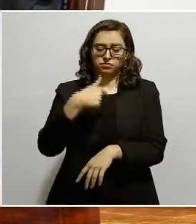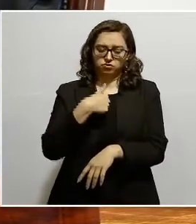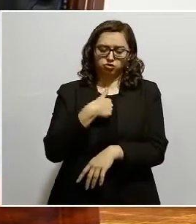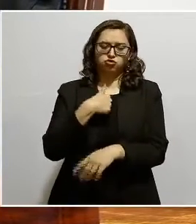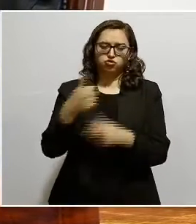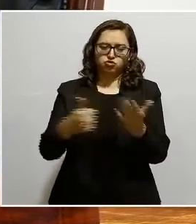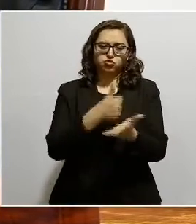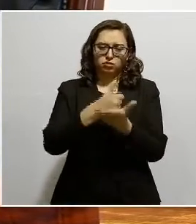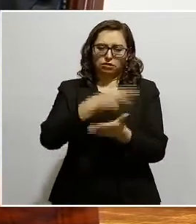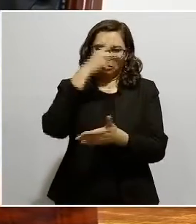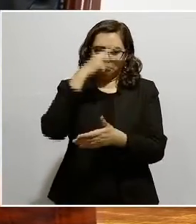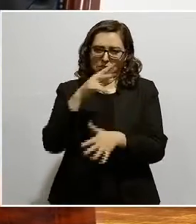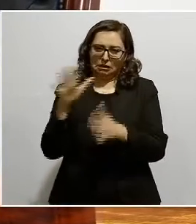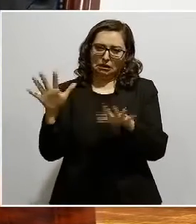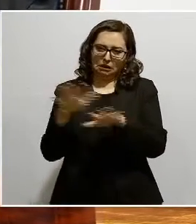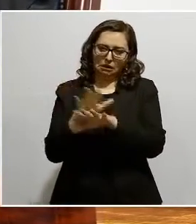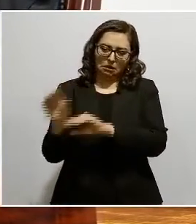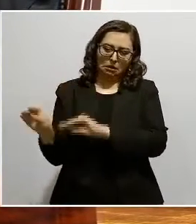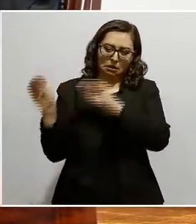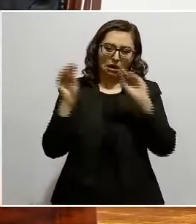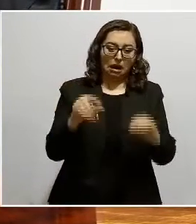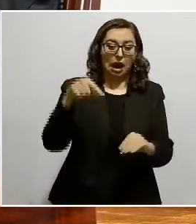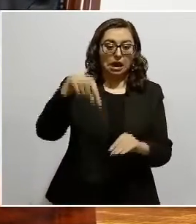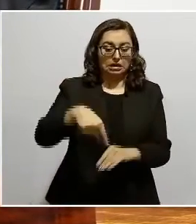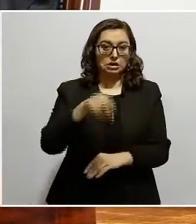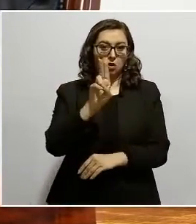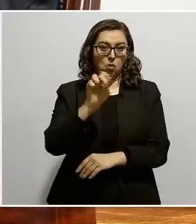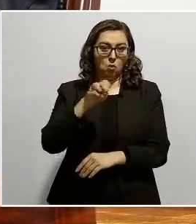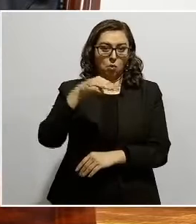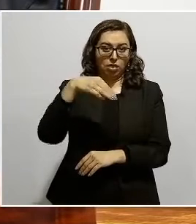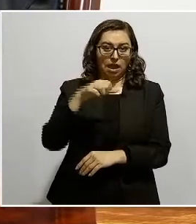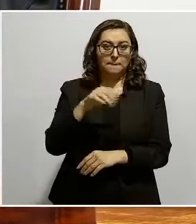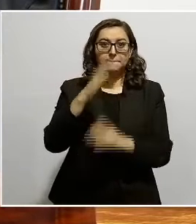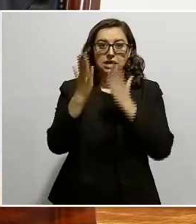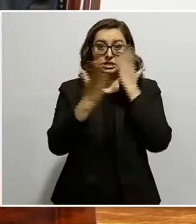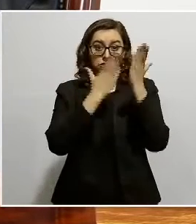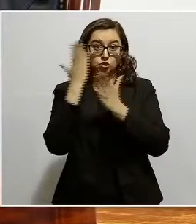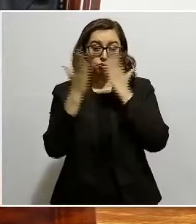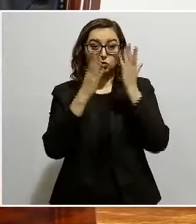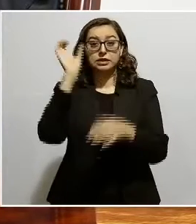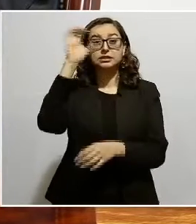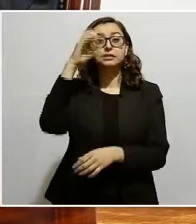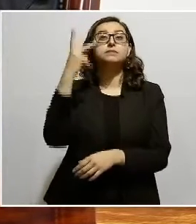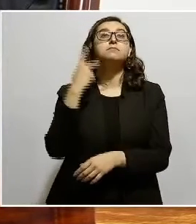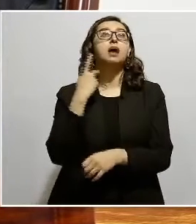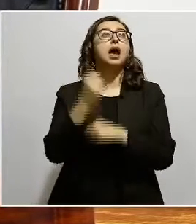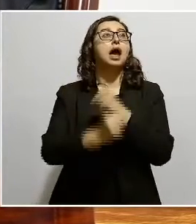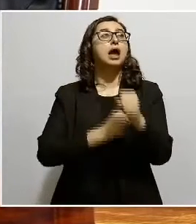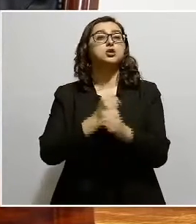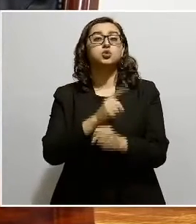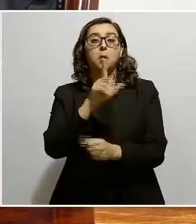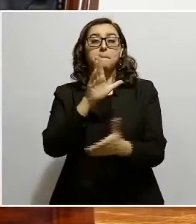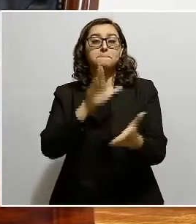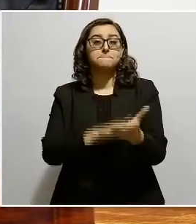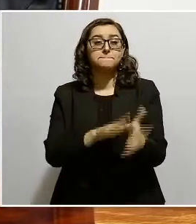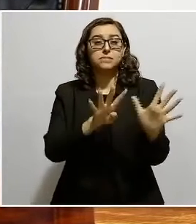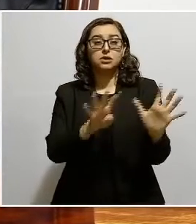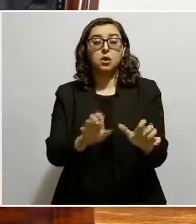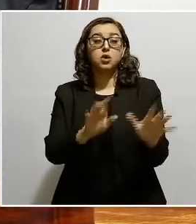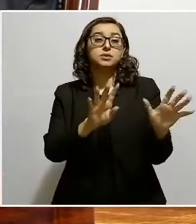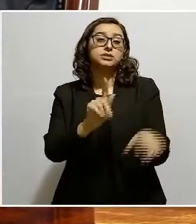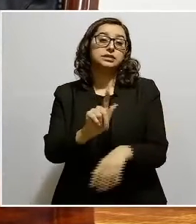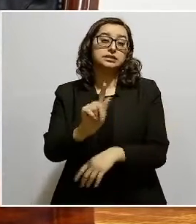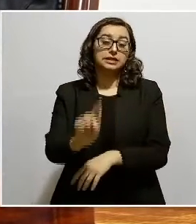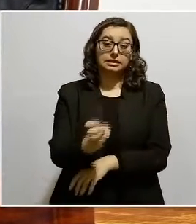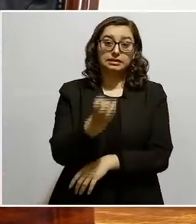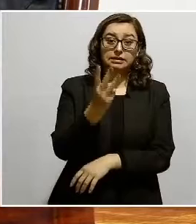para estudiar ciencias políticas en la UNAM. Corría el año de 1973, que